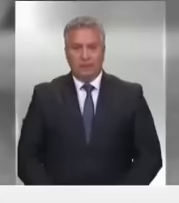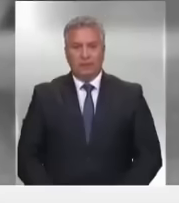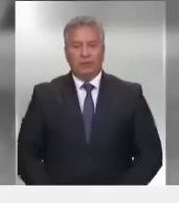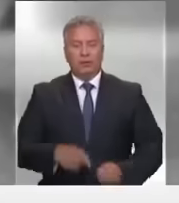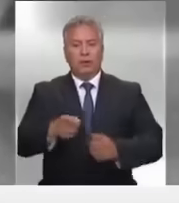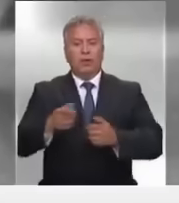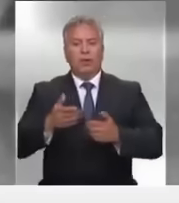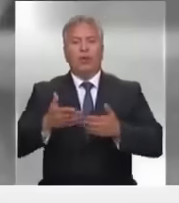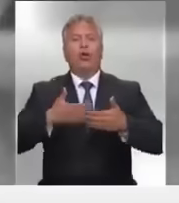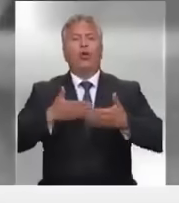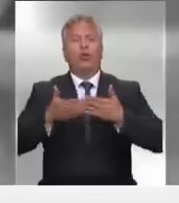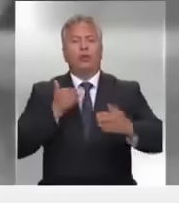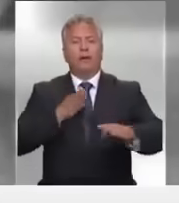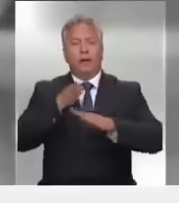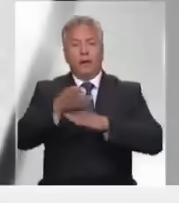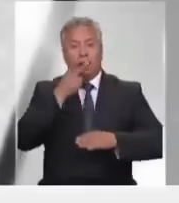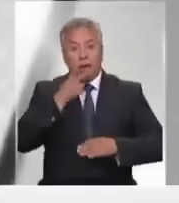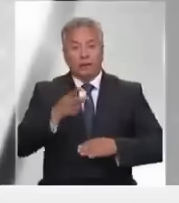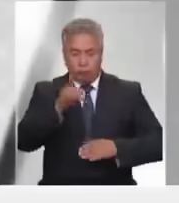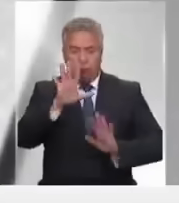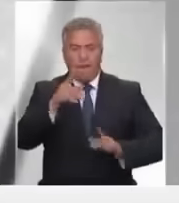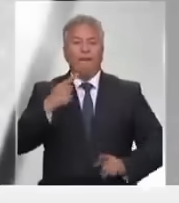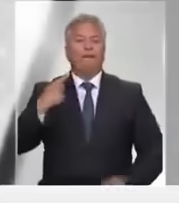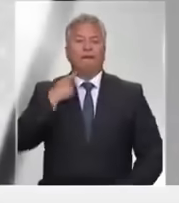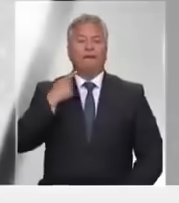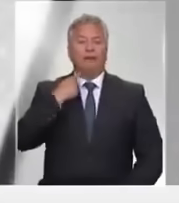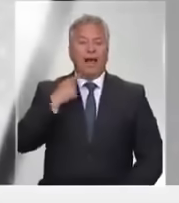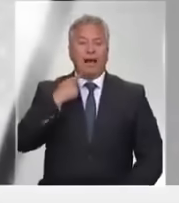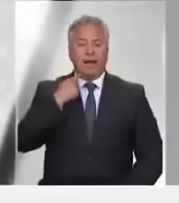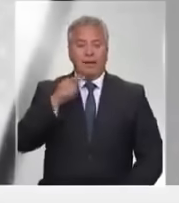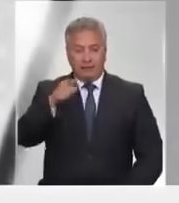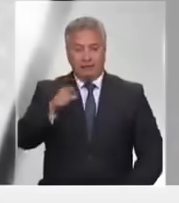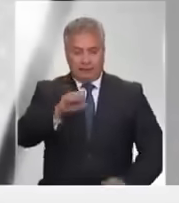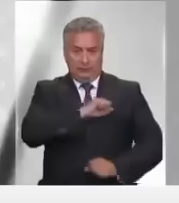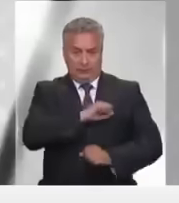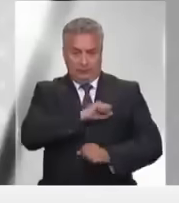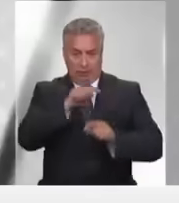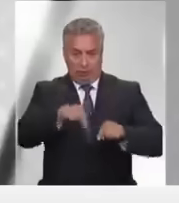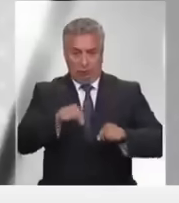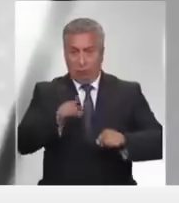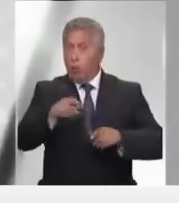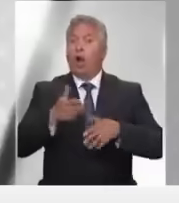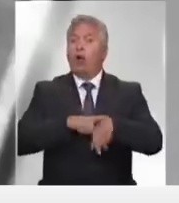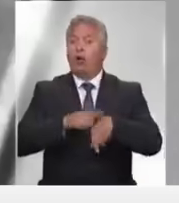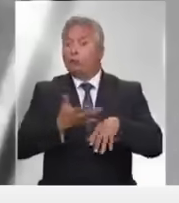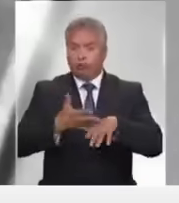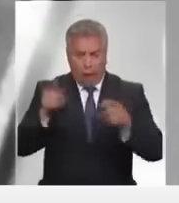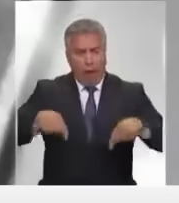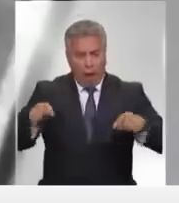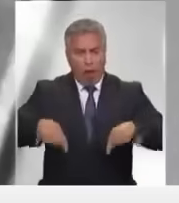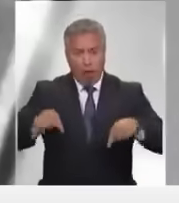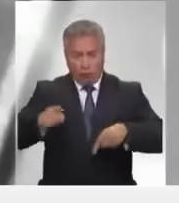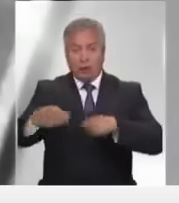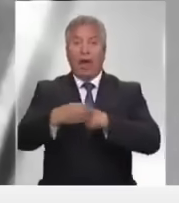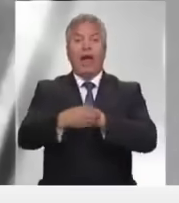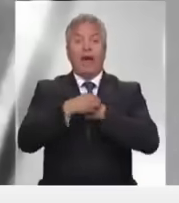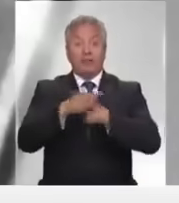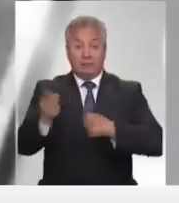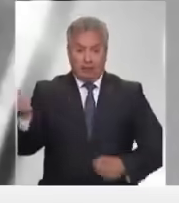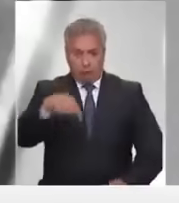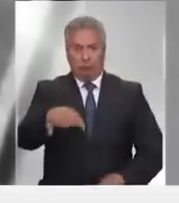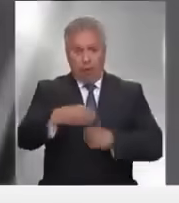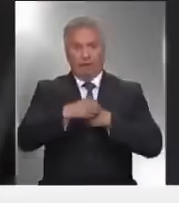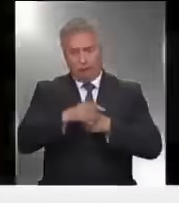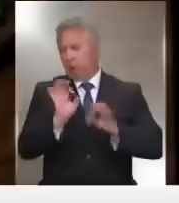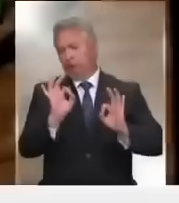¿Dónde se puede ver? Franklin, Santiago Centro. ¿En qué horario? Ahora. Ok. Me avisa cuando llegue. Dale.